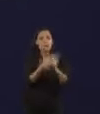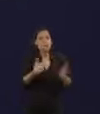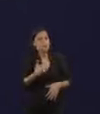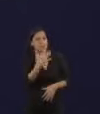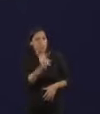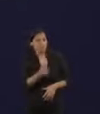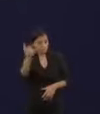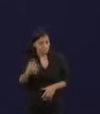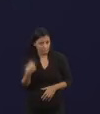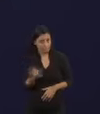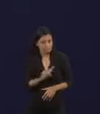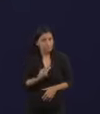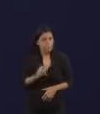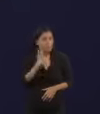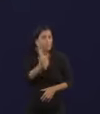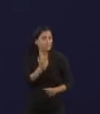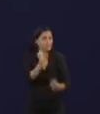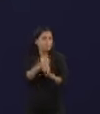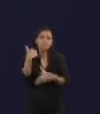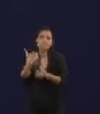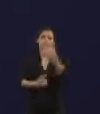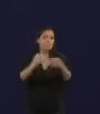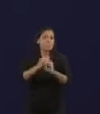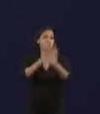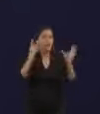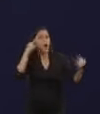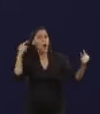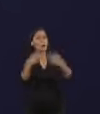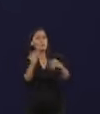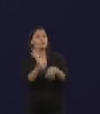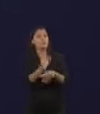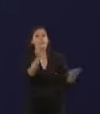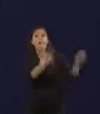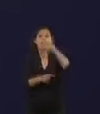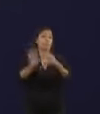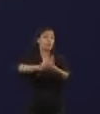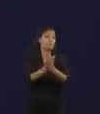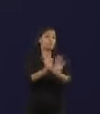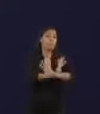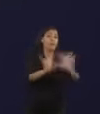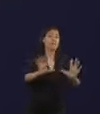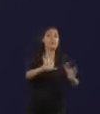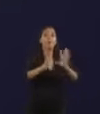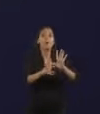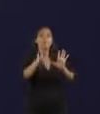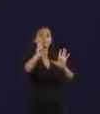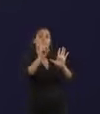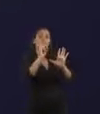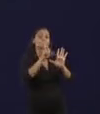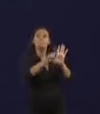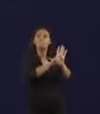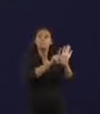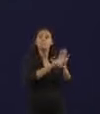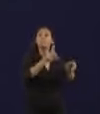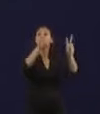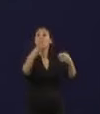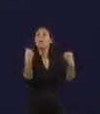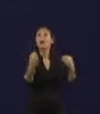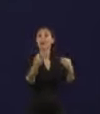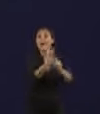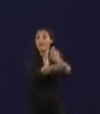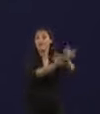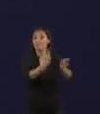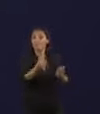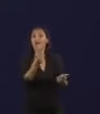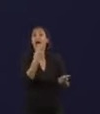bastante Clara es terminar con el el esquema Si se quiere de irregularidades que tenía el reparto de alimentos